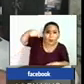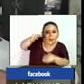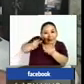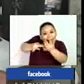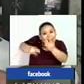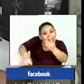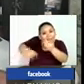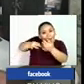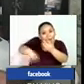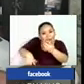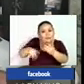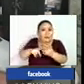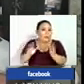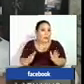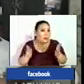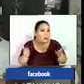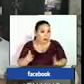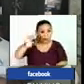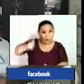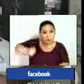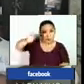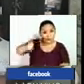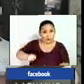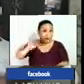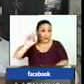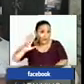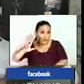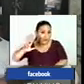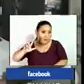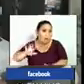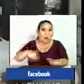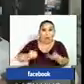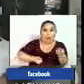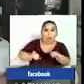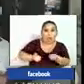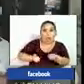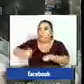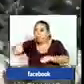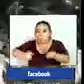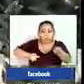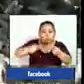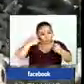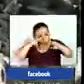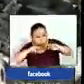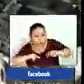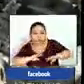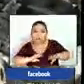hemos pasado casi 3 meses que los vehículos no se han revisado, ¿verdad?